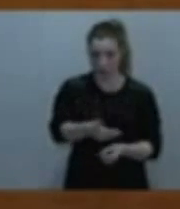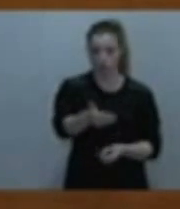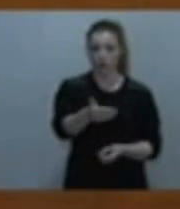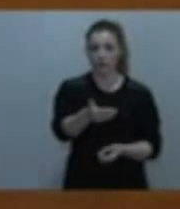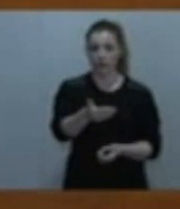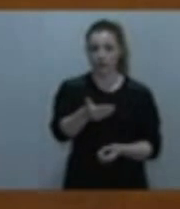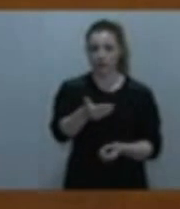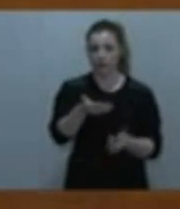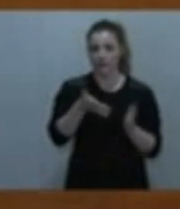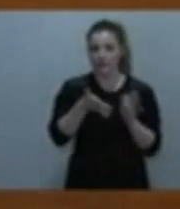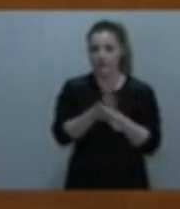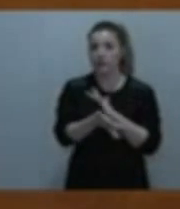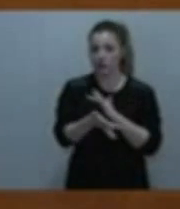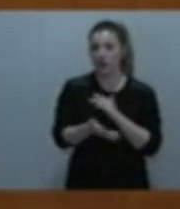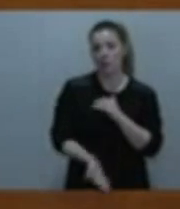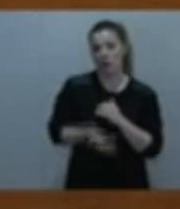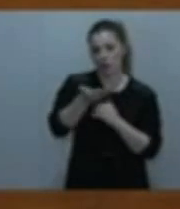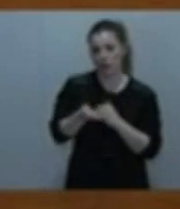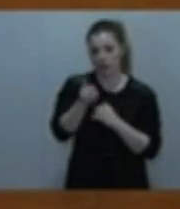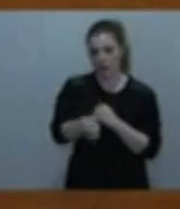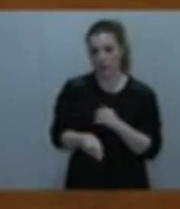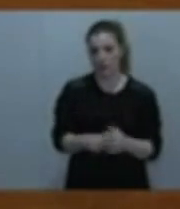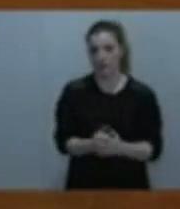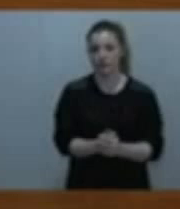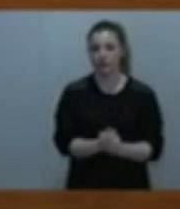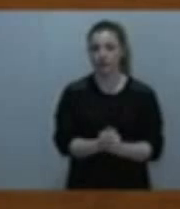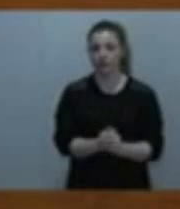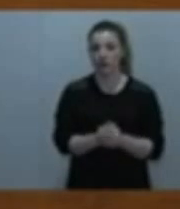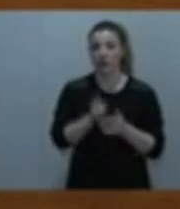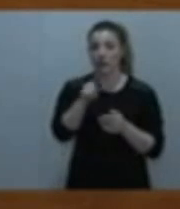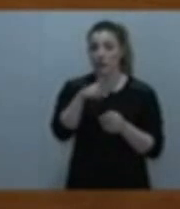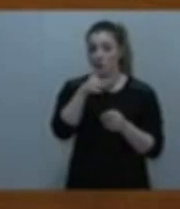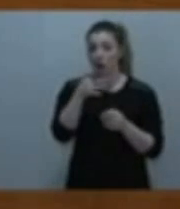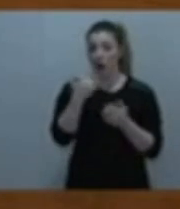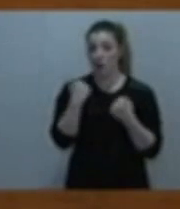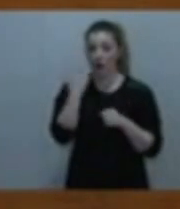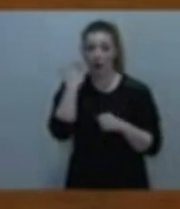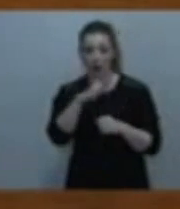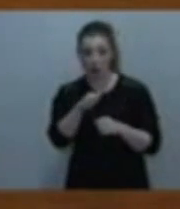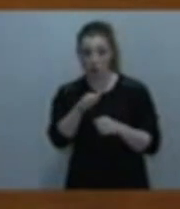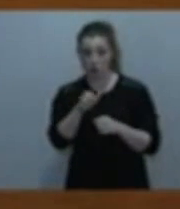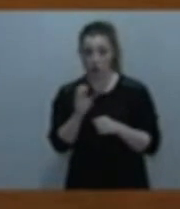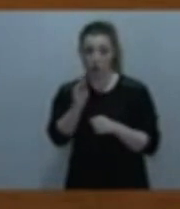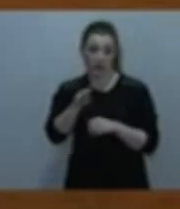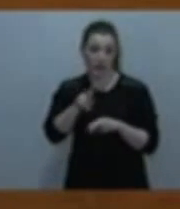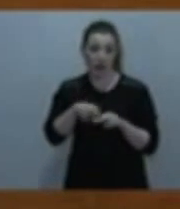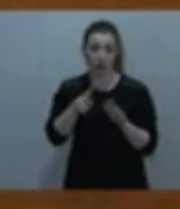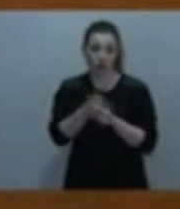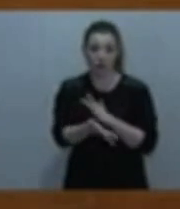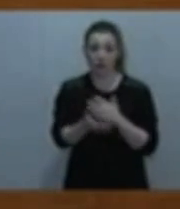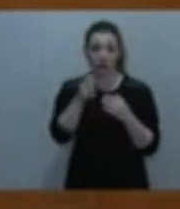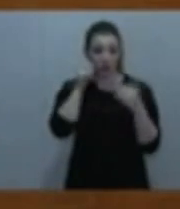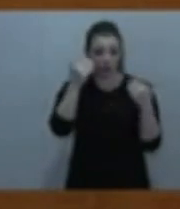son cualitativamente muy importantes y porque, a pesar de su rareza, la naturaleza humana nos lleva a que, una